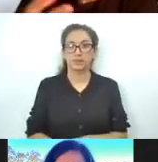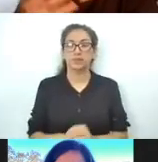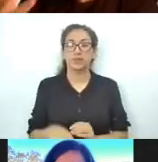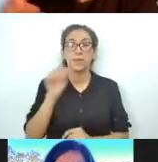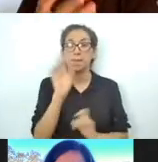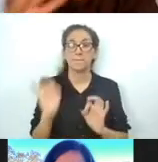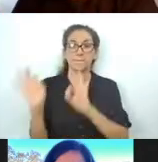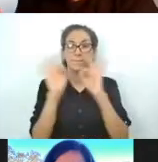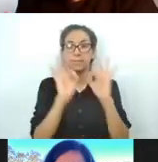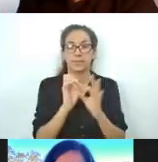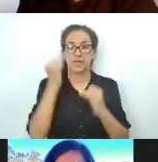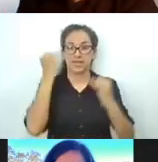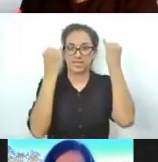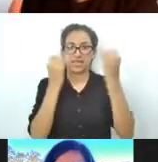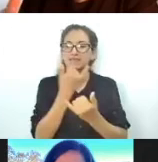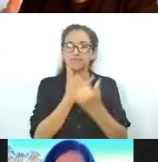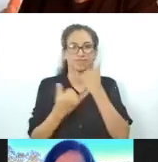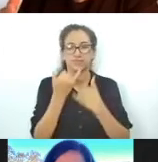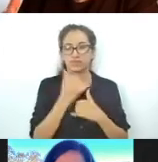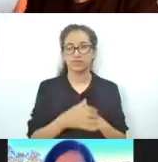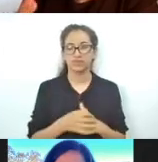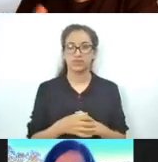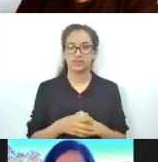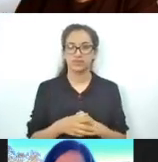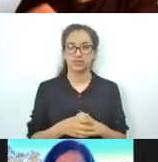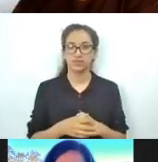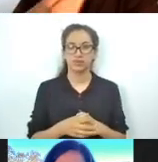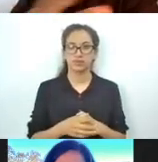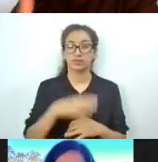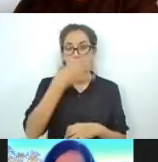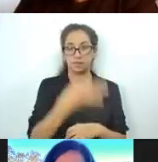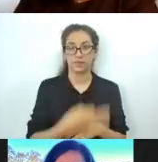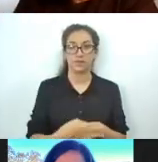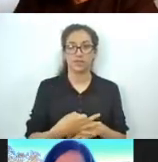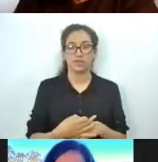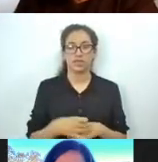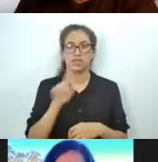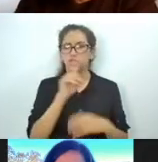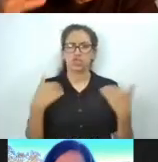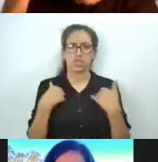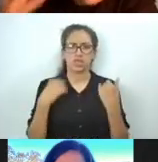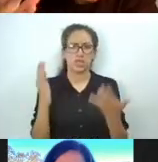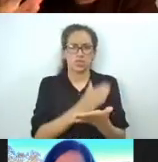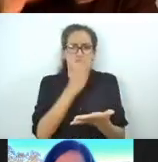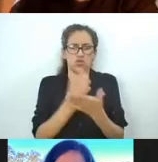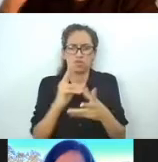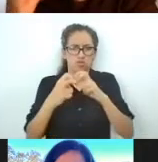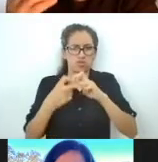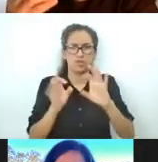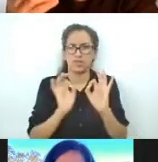y la expectativa está errada. Entonces, en realidad no tienen un problema, pero